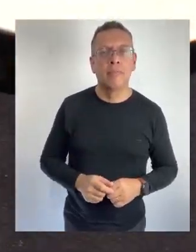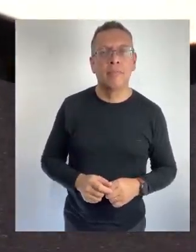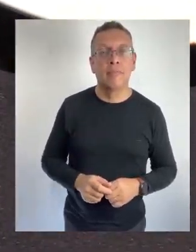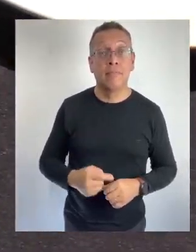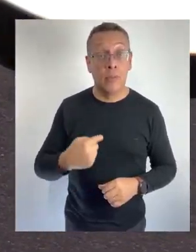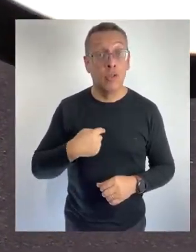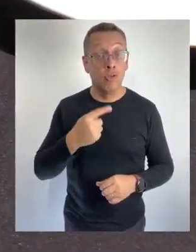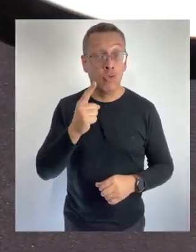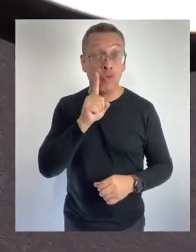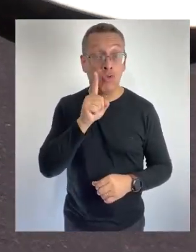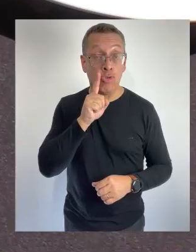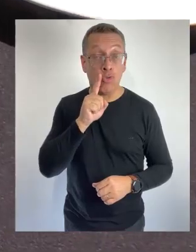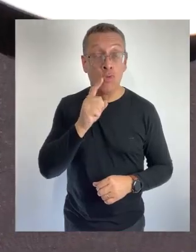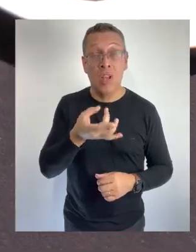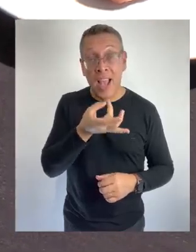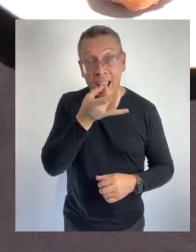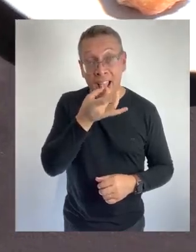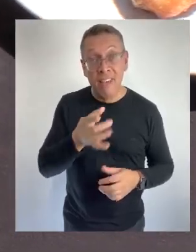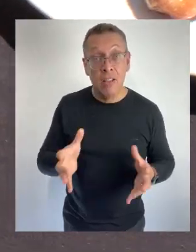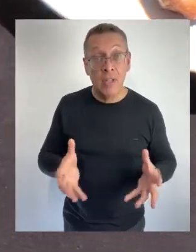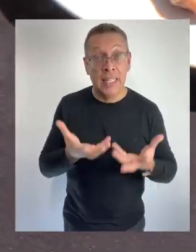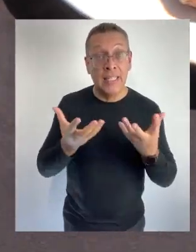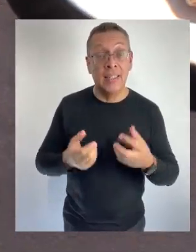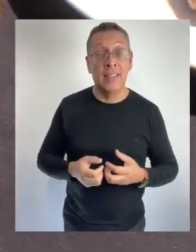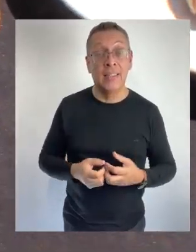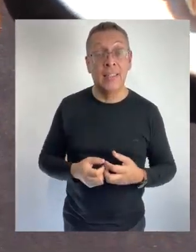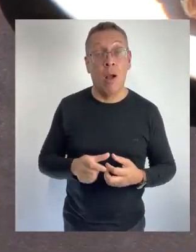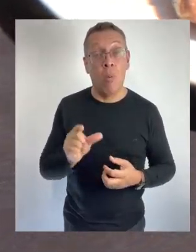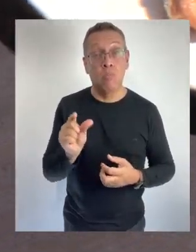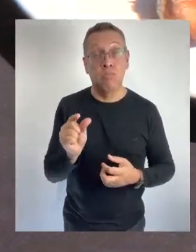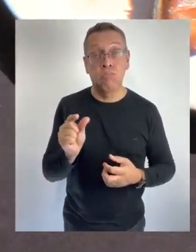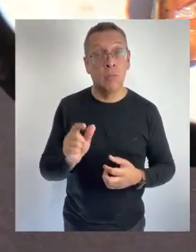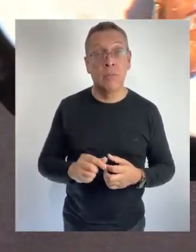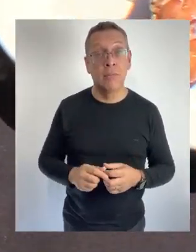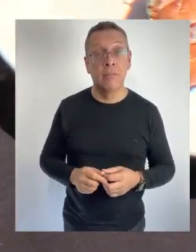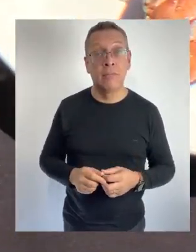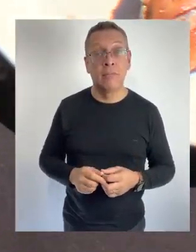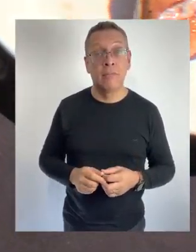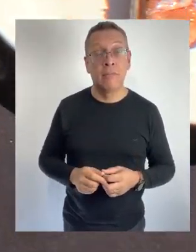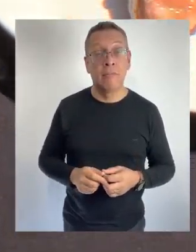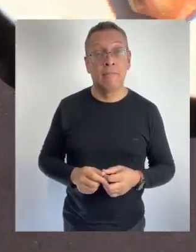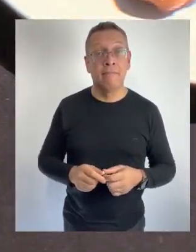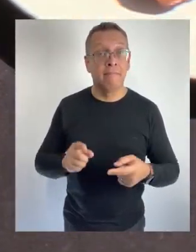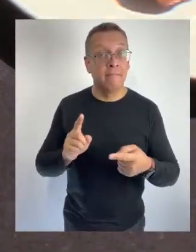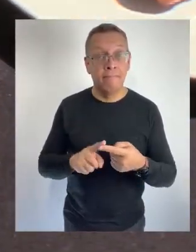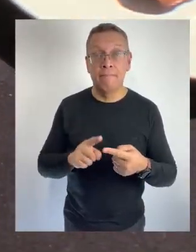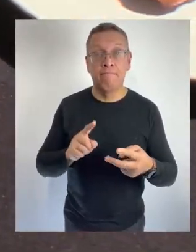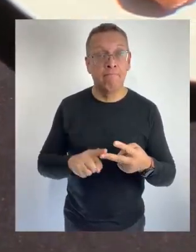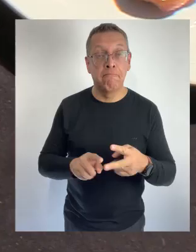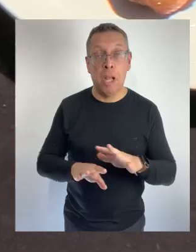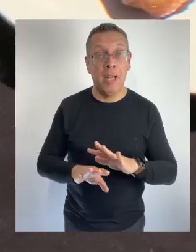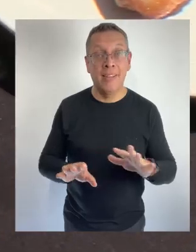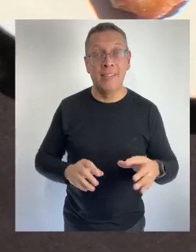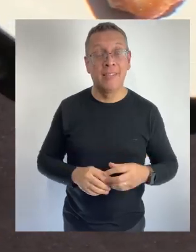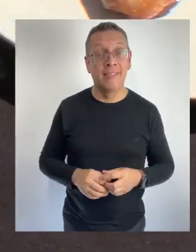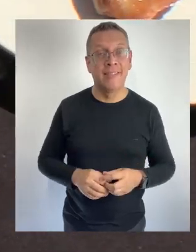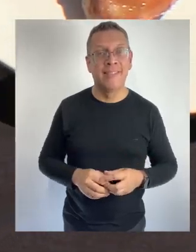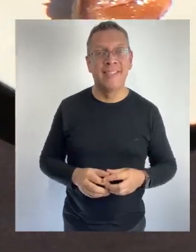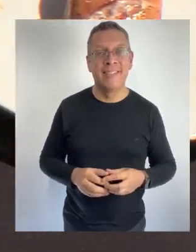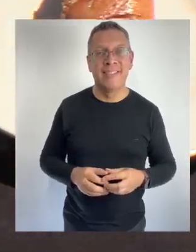Sí. Todavía nada de aceite. Nada de aceite. Solo con la grasa del pato. Del pato.